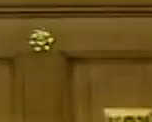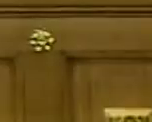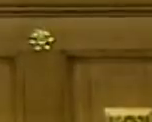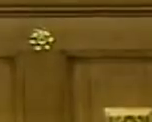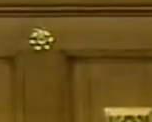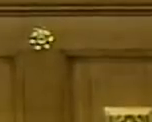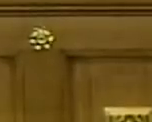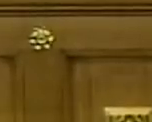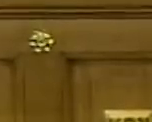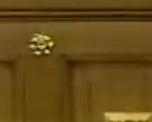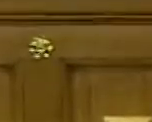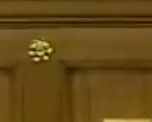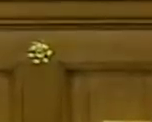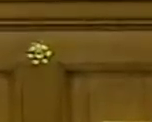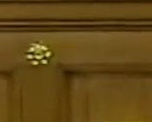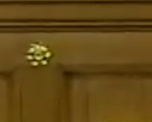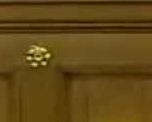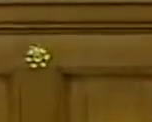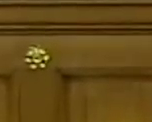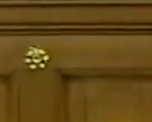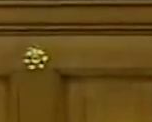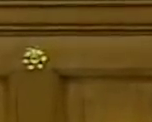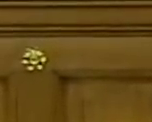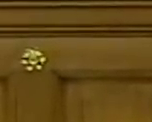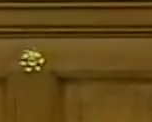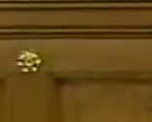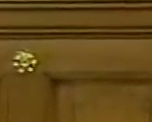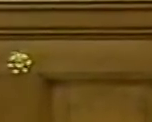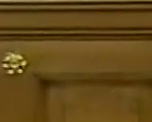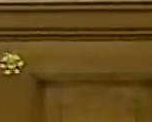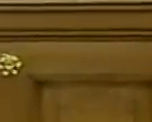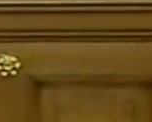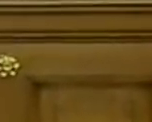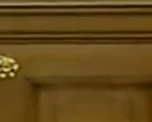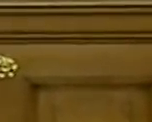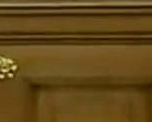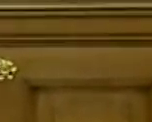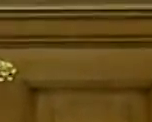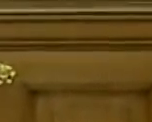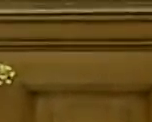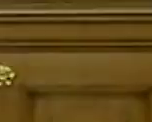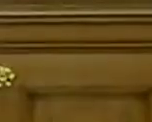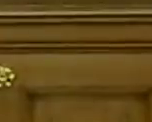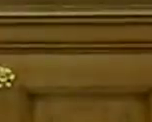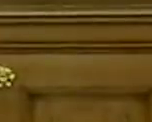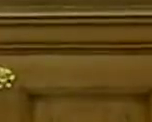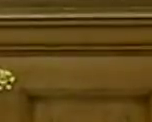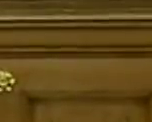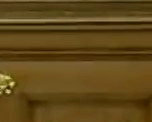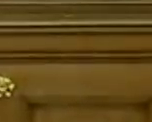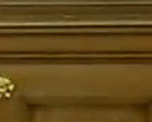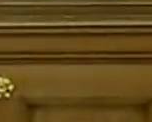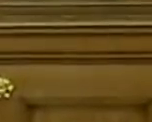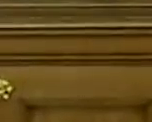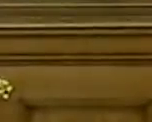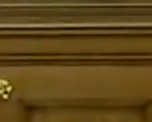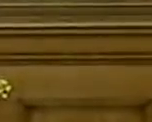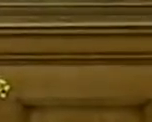Bajo la premisa que en esta guerra que sobre nuestro pueblo se